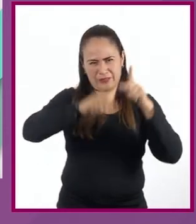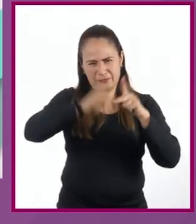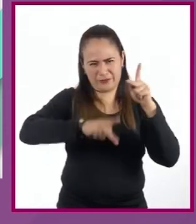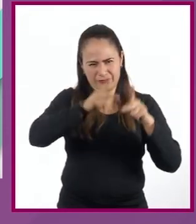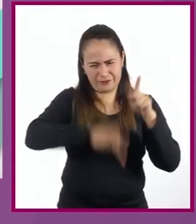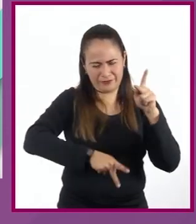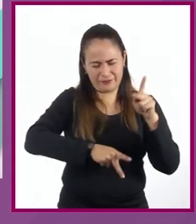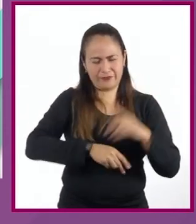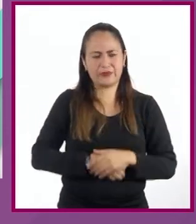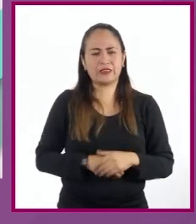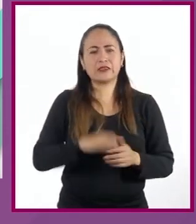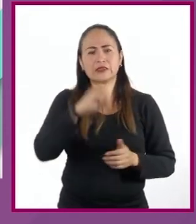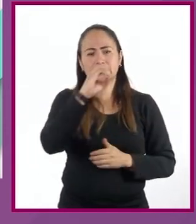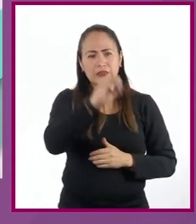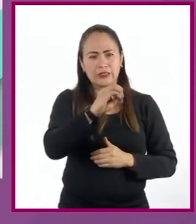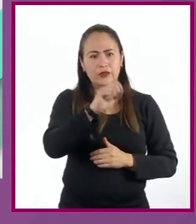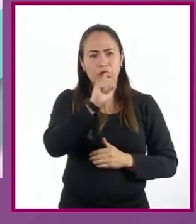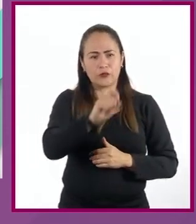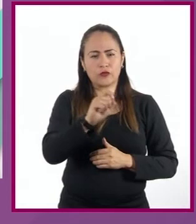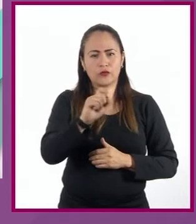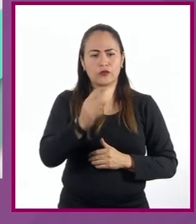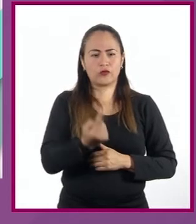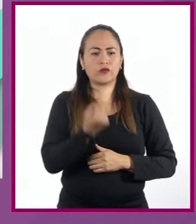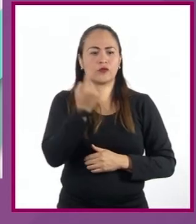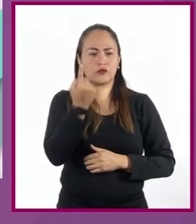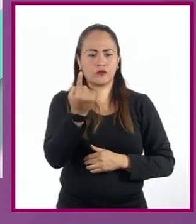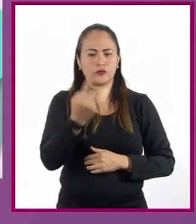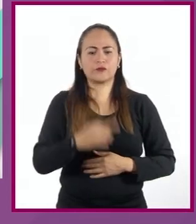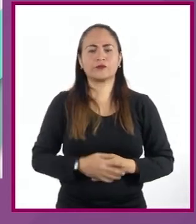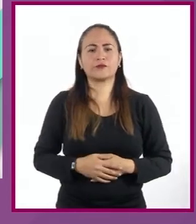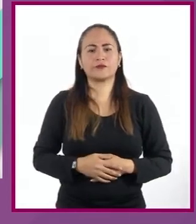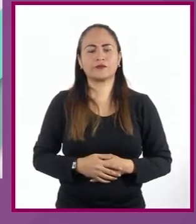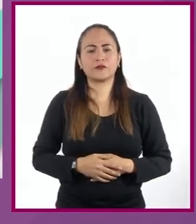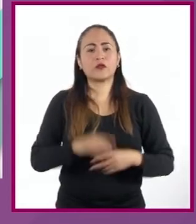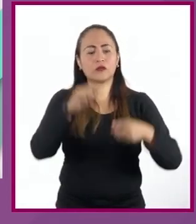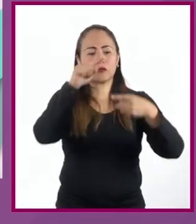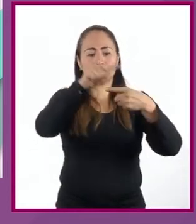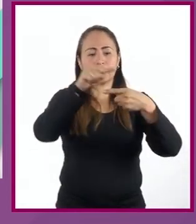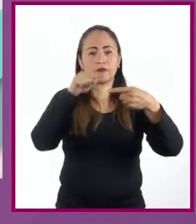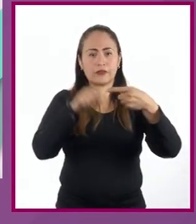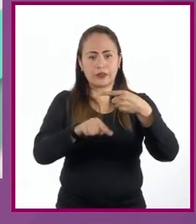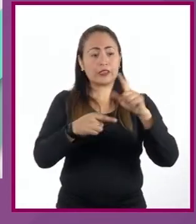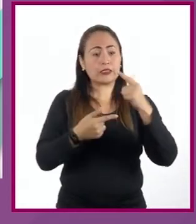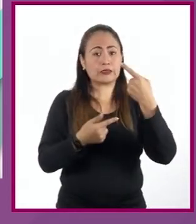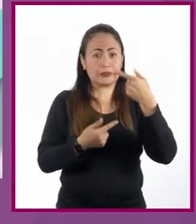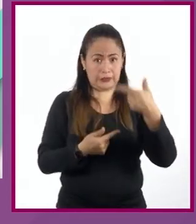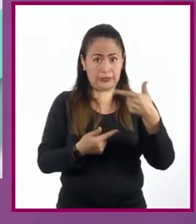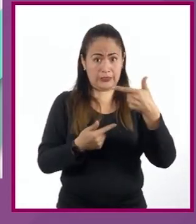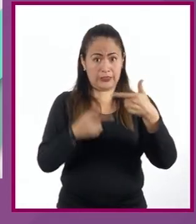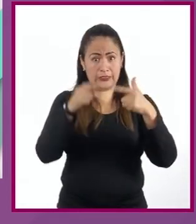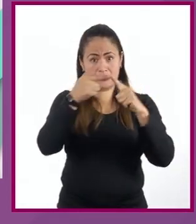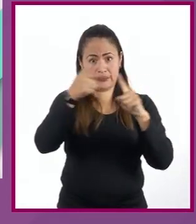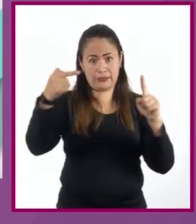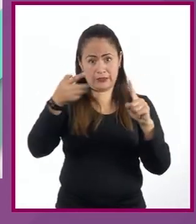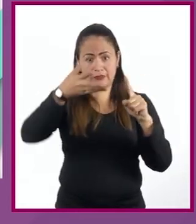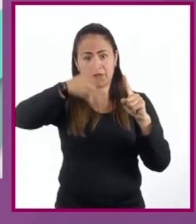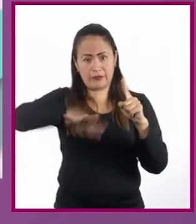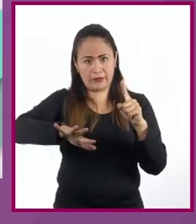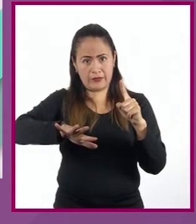decir, 0.1 decámetros. Entonces, dividimos 7 entre 10 y